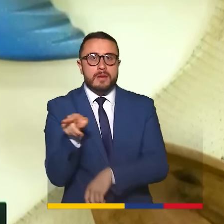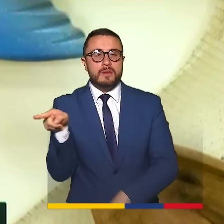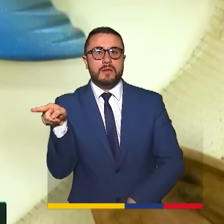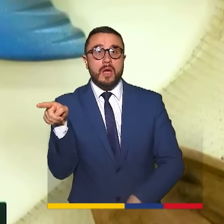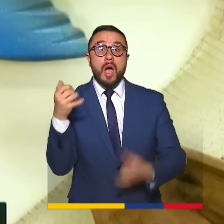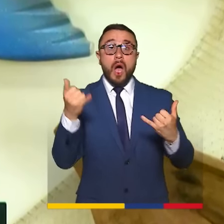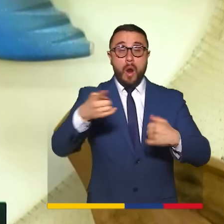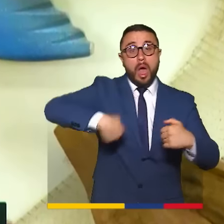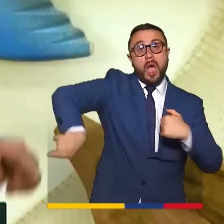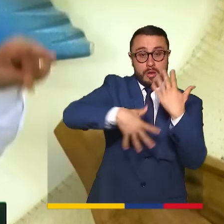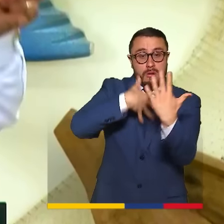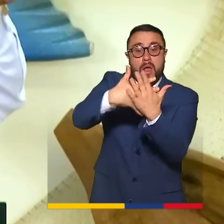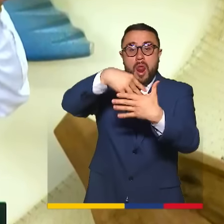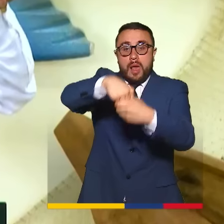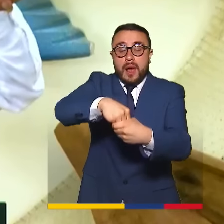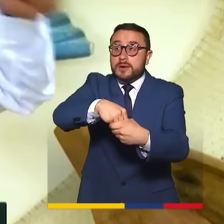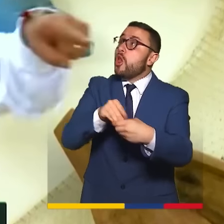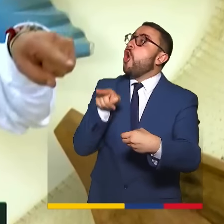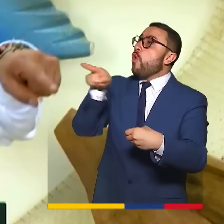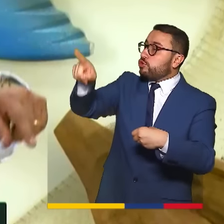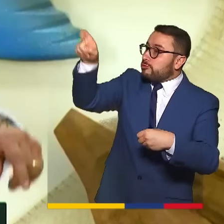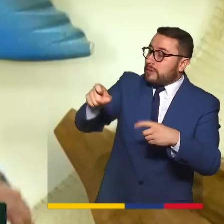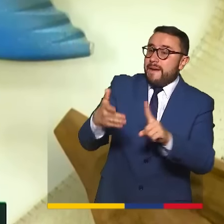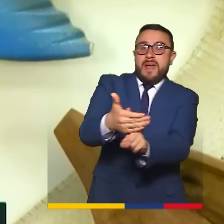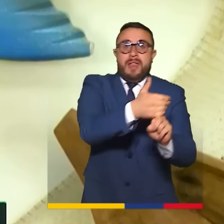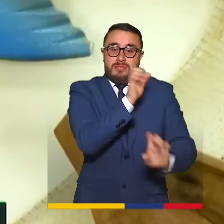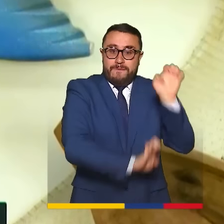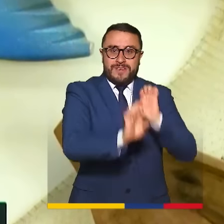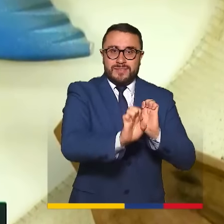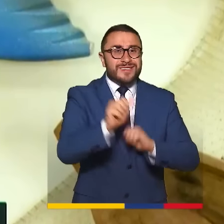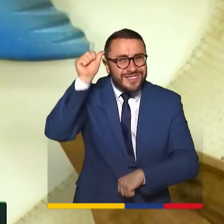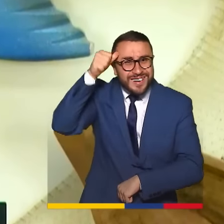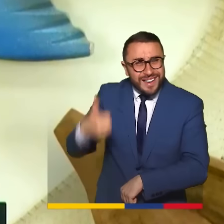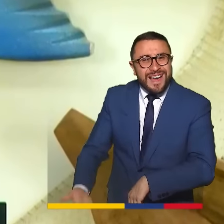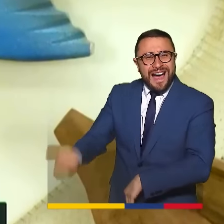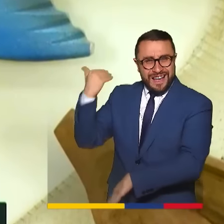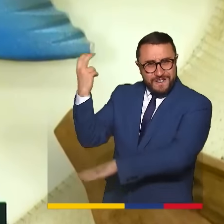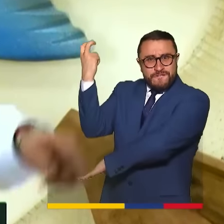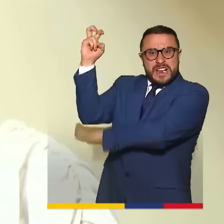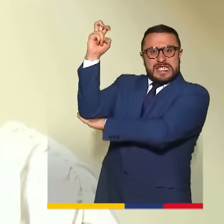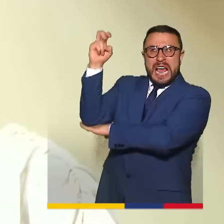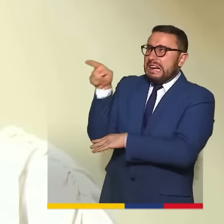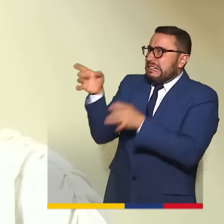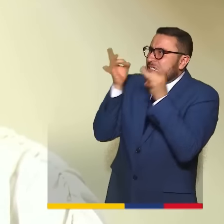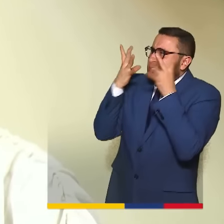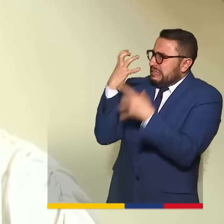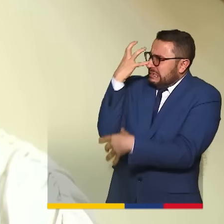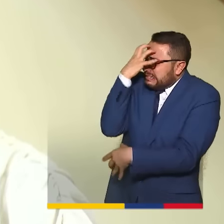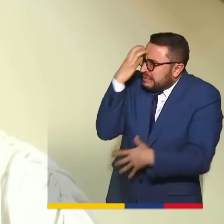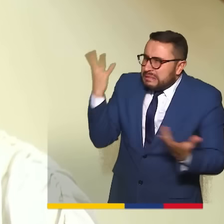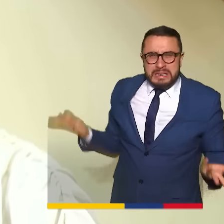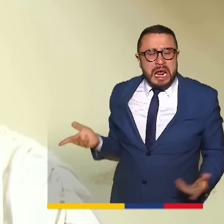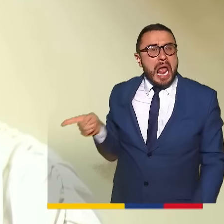defenderlos contra ese fiscal de la ignominia, de la